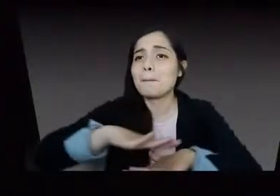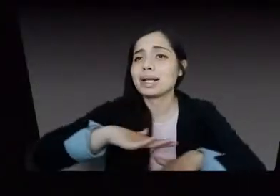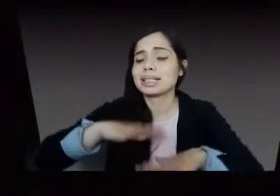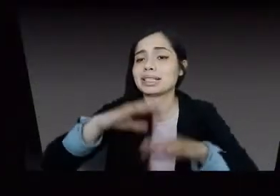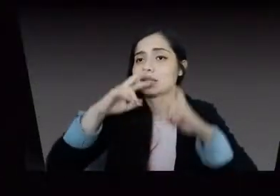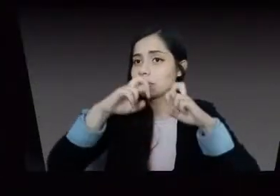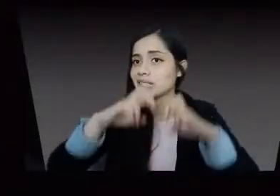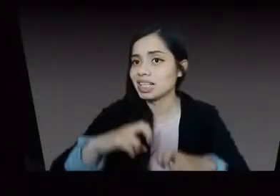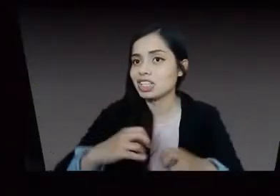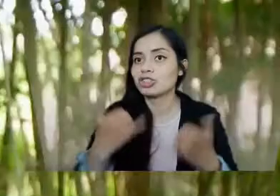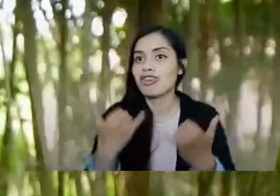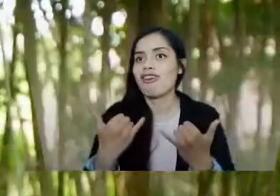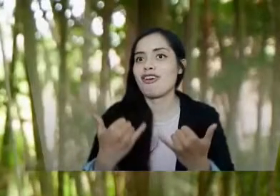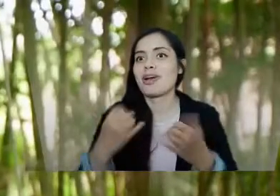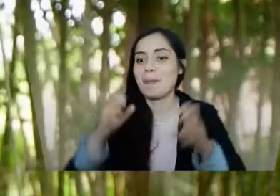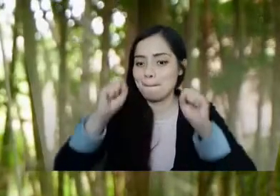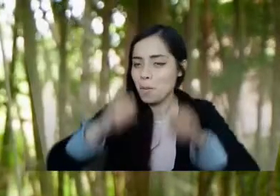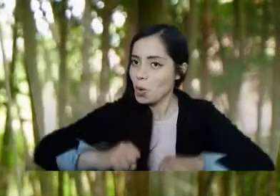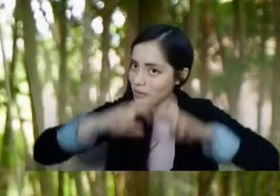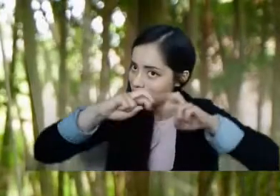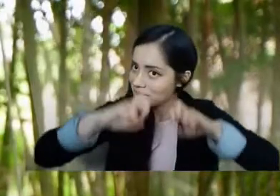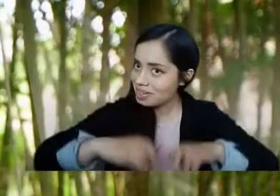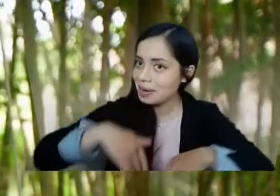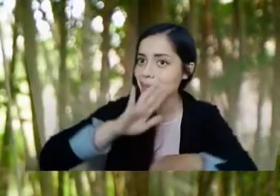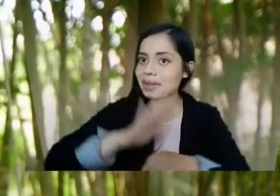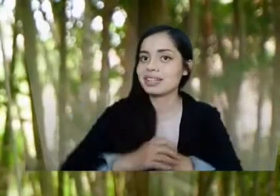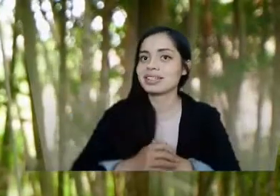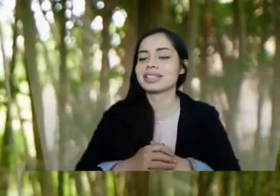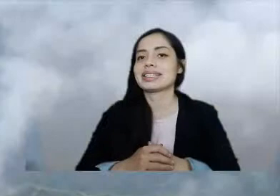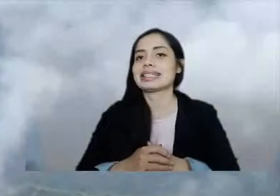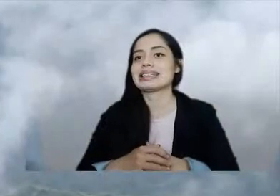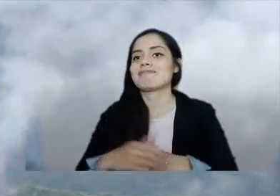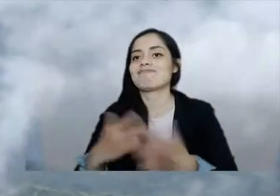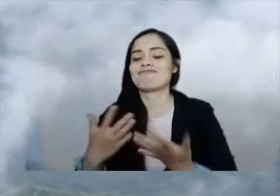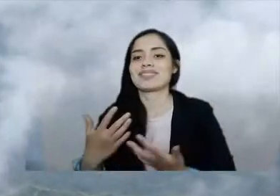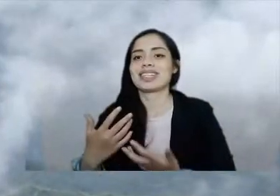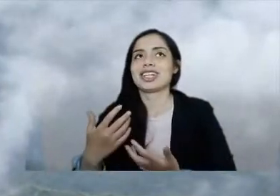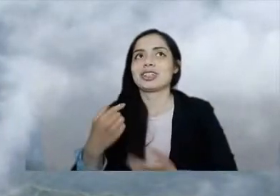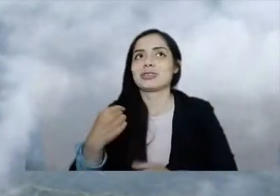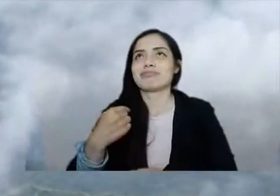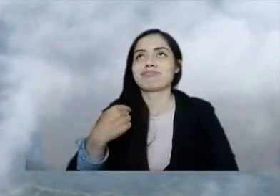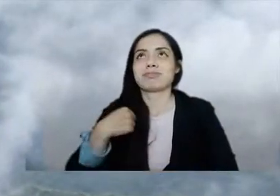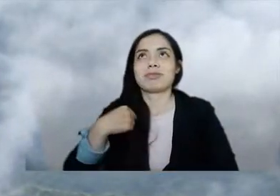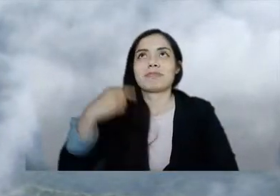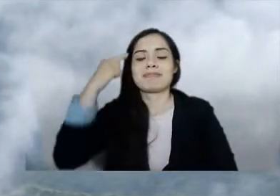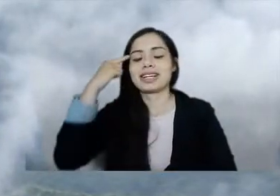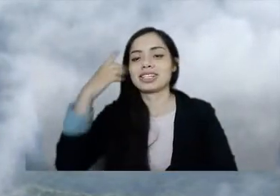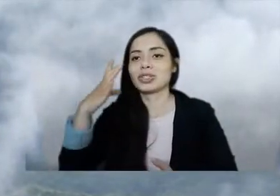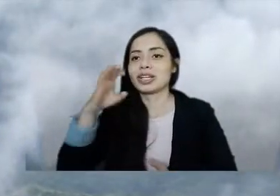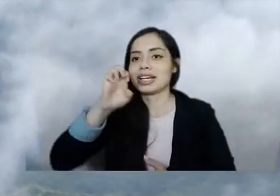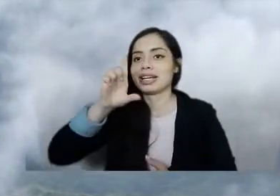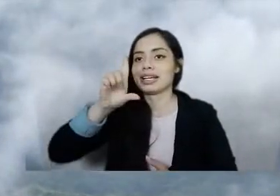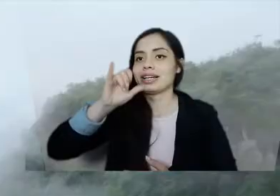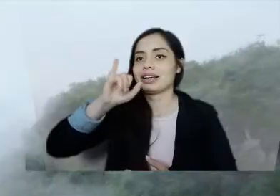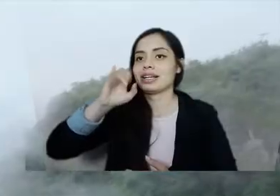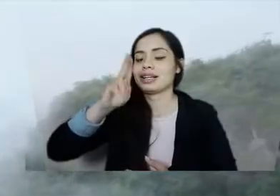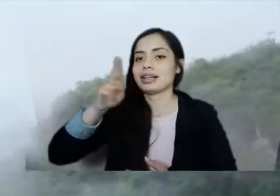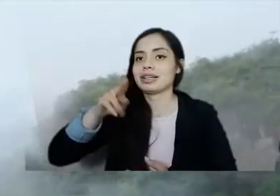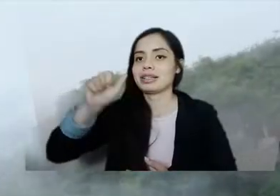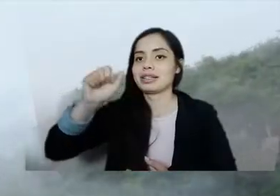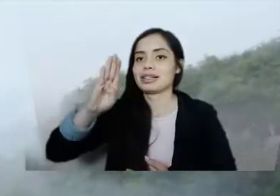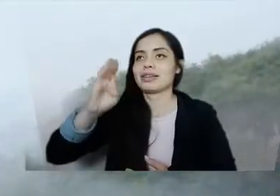las nuevas generaciones puedan comprender la importancia también de la mujer en la ciencia. Las expediciones no son